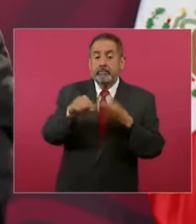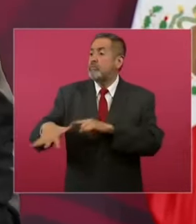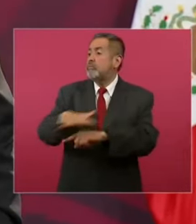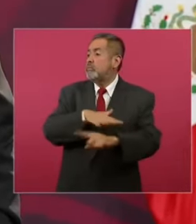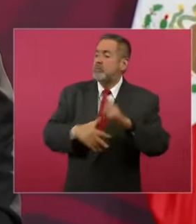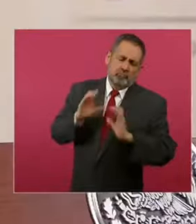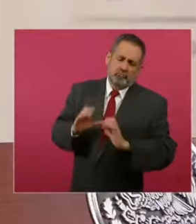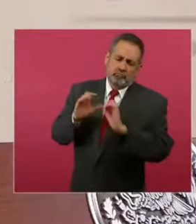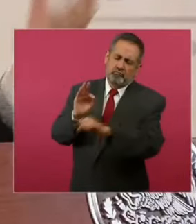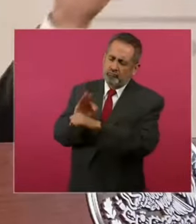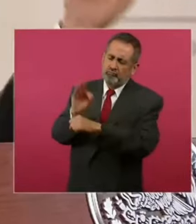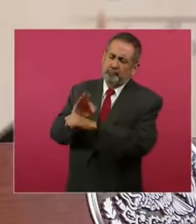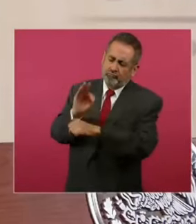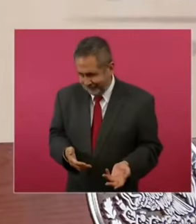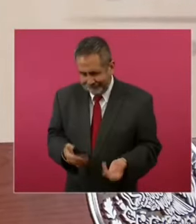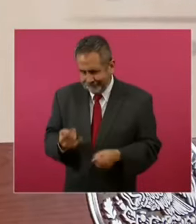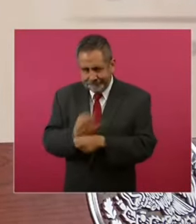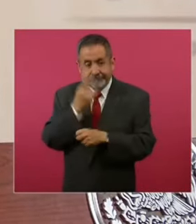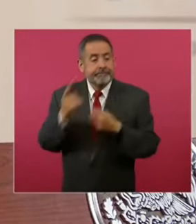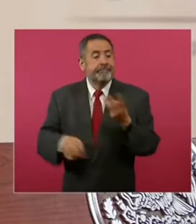pseudoambientalistas. Ahora ya